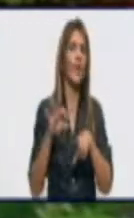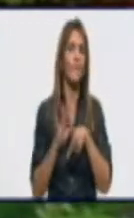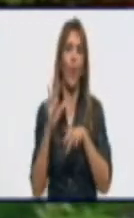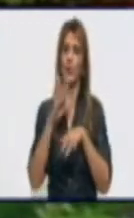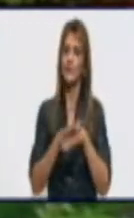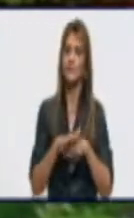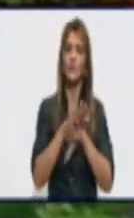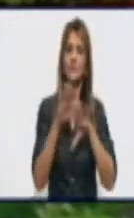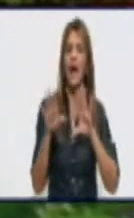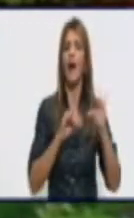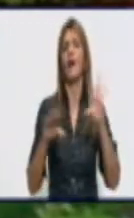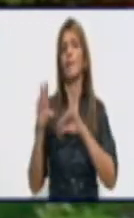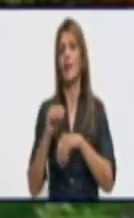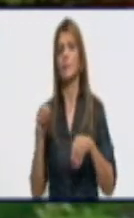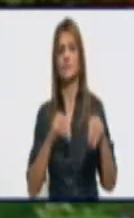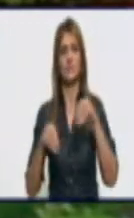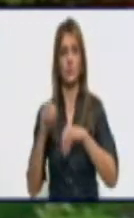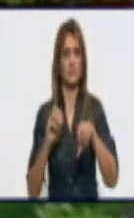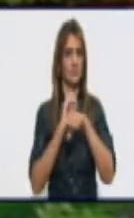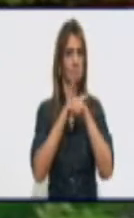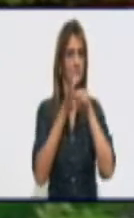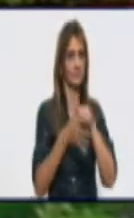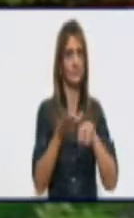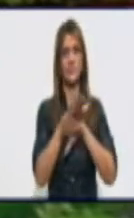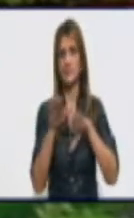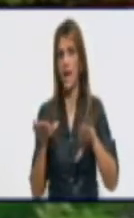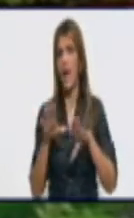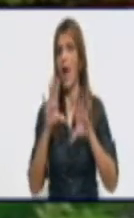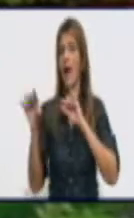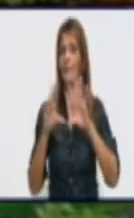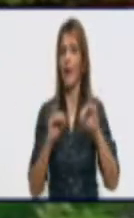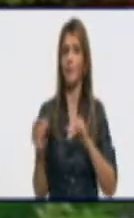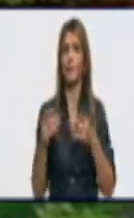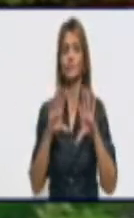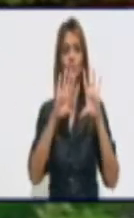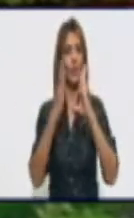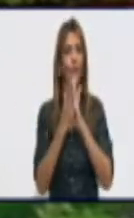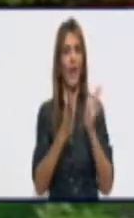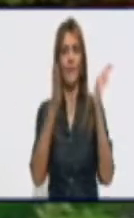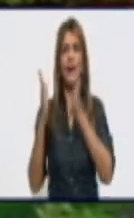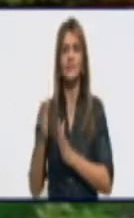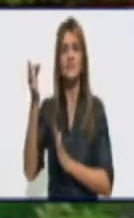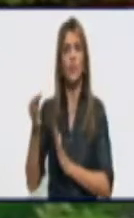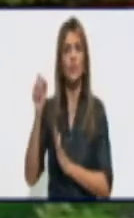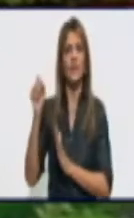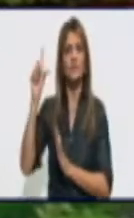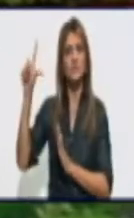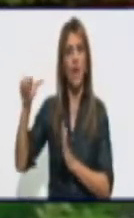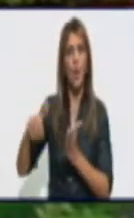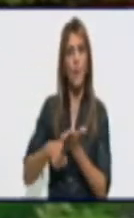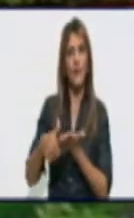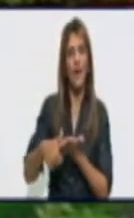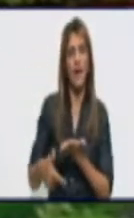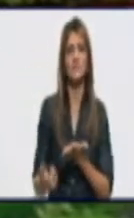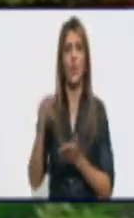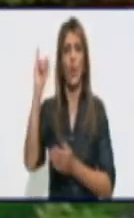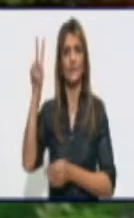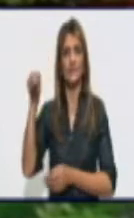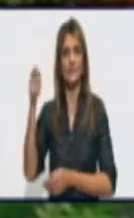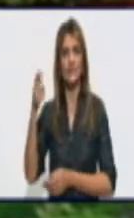hablamos acerca de las modificaciones de la base de contribución a los regímenes especiales de la seguridad social y ahora vamos a estar hablando